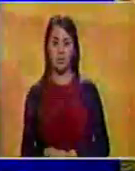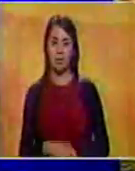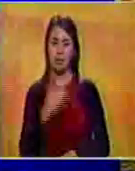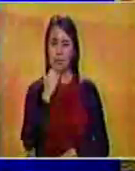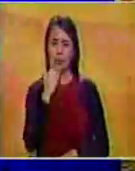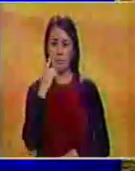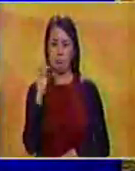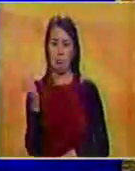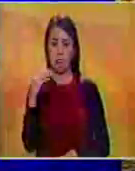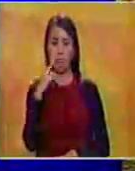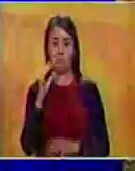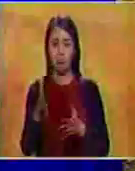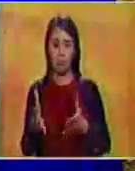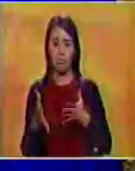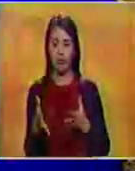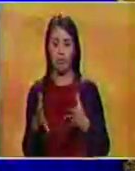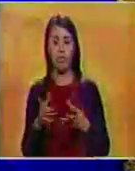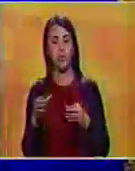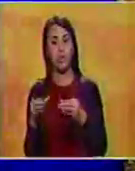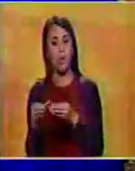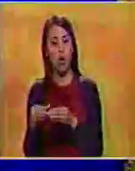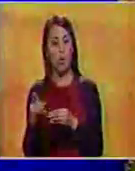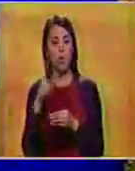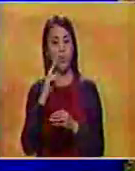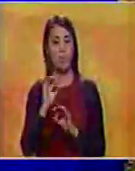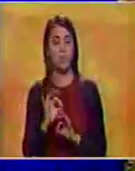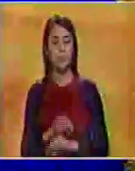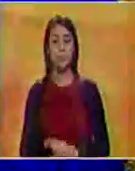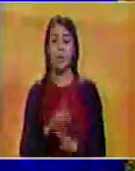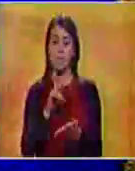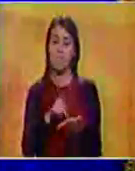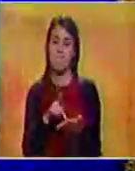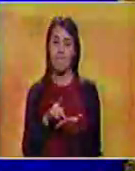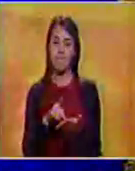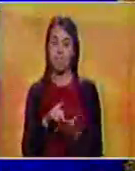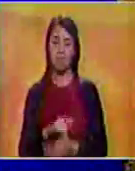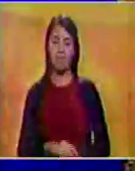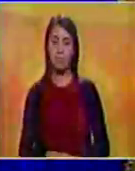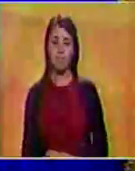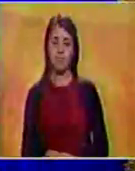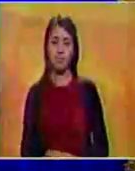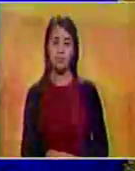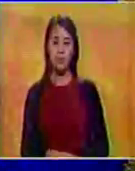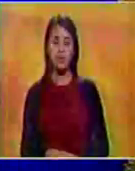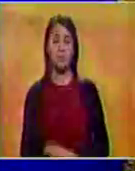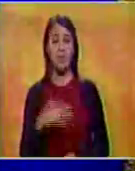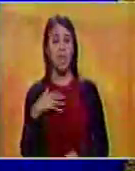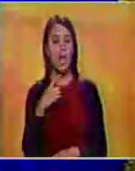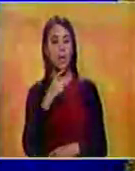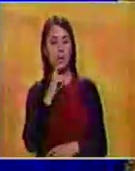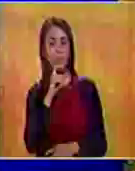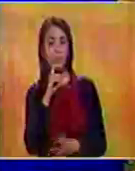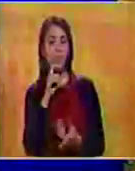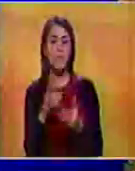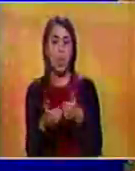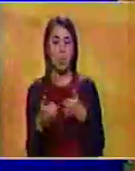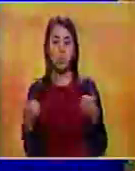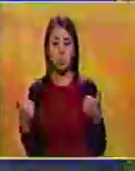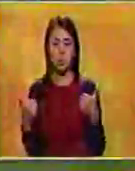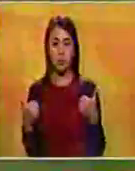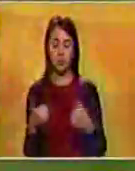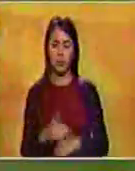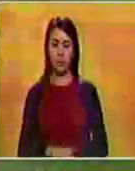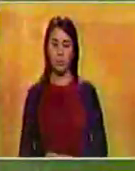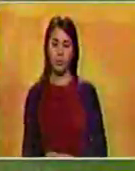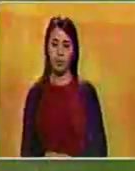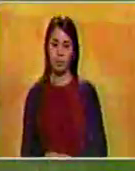suficiente para asegurar el triunfo de los Astros de Houston, que ya no ostentan en solitario la cima de la disputada división oeste de la Liga